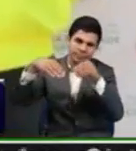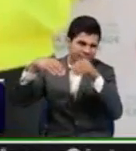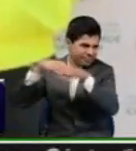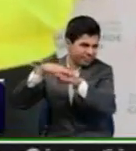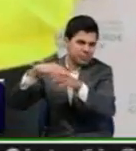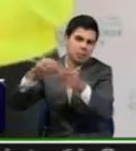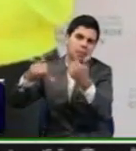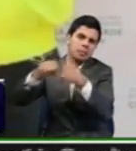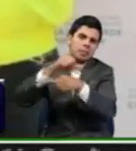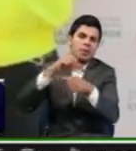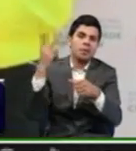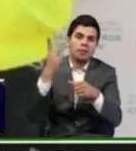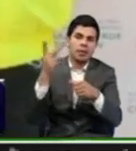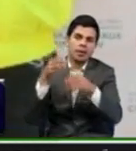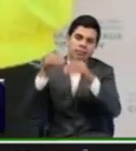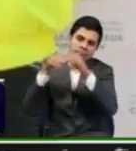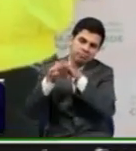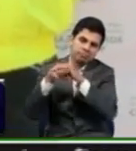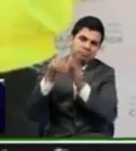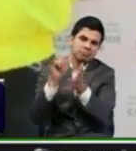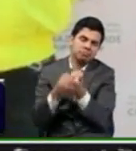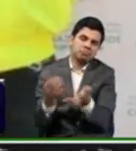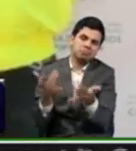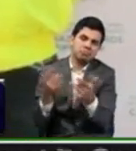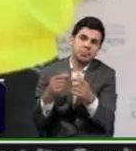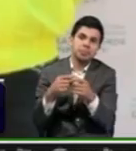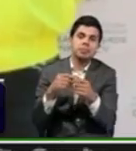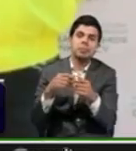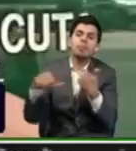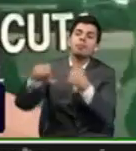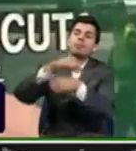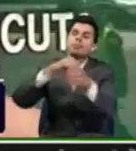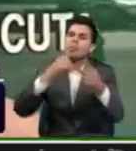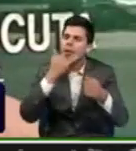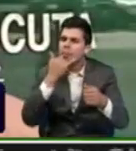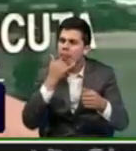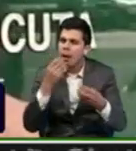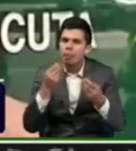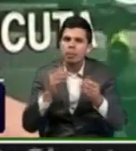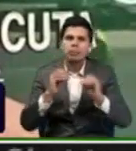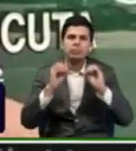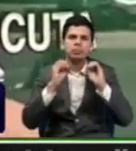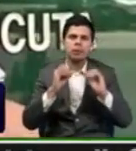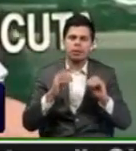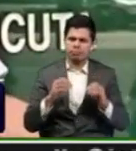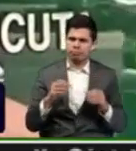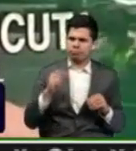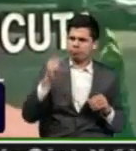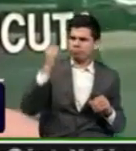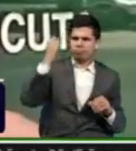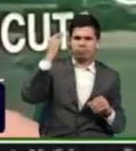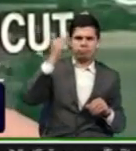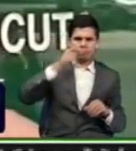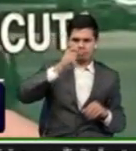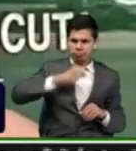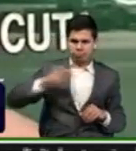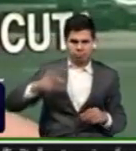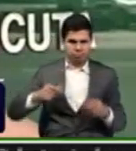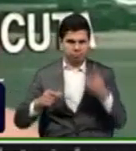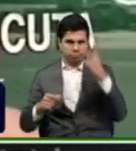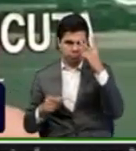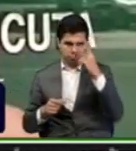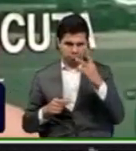el día viernes, mientras consignaban. Cuando hacía canje, pues resulta que estaban sin fondos. Ya se han capturado dos personas, una